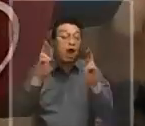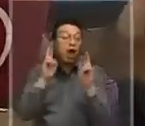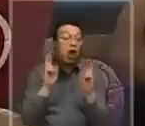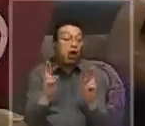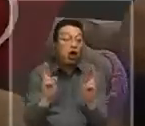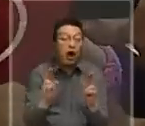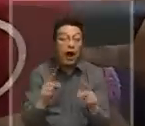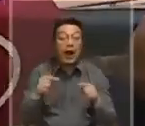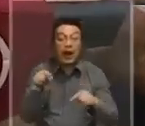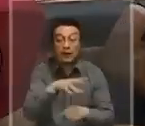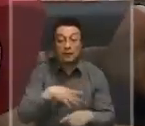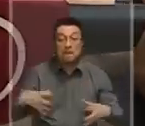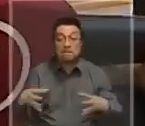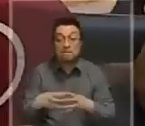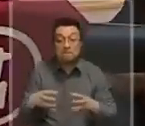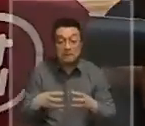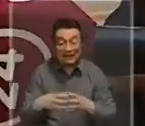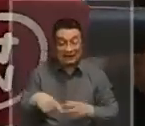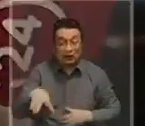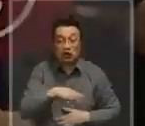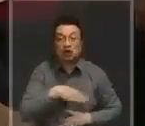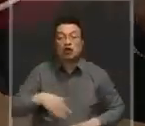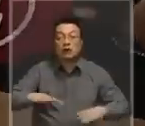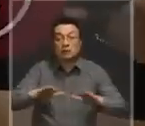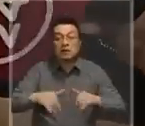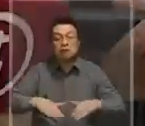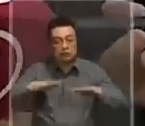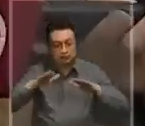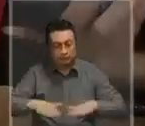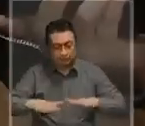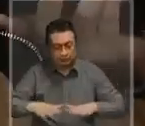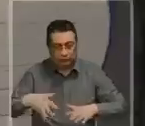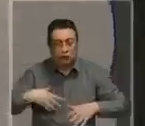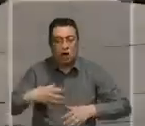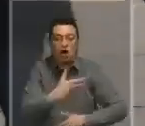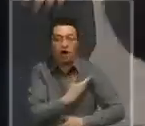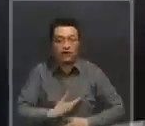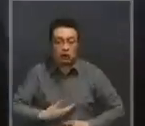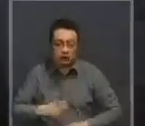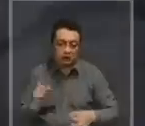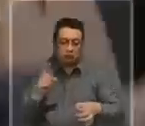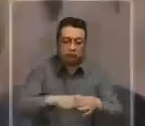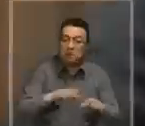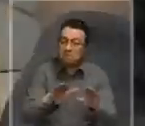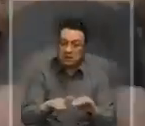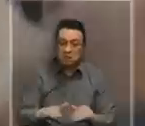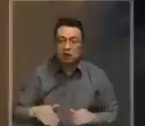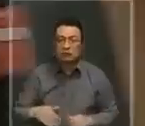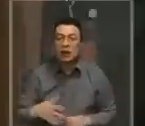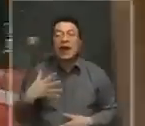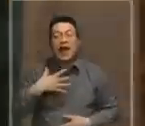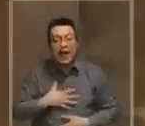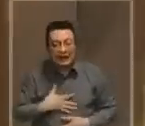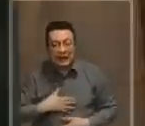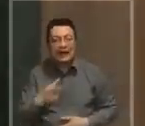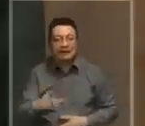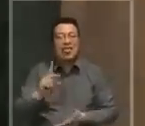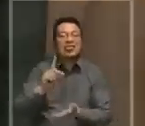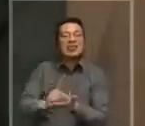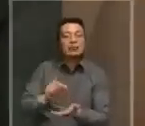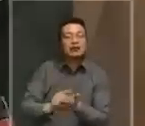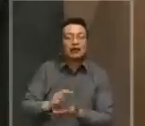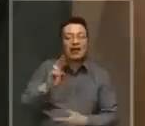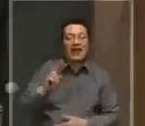Espero que nuestro partido pueda conservar el espacio que tiene en el gobierno. Declaración de intenciones de la diputada de